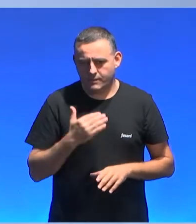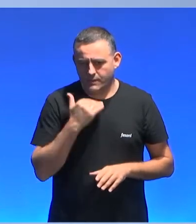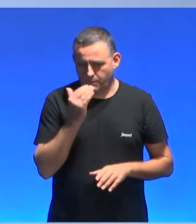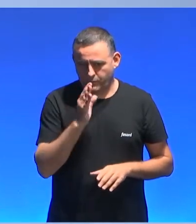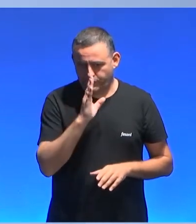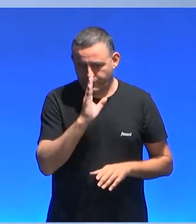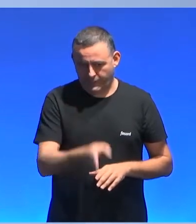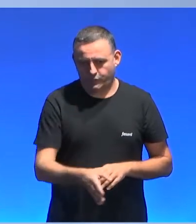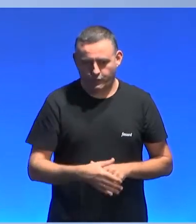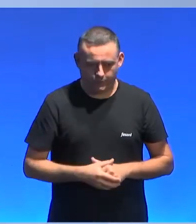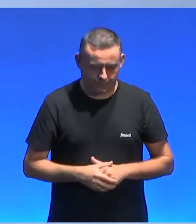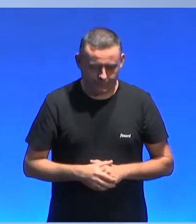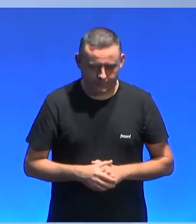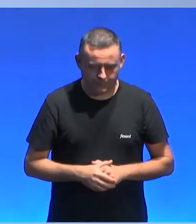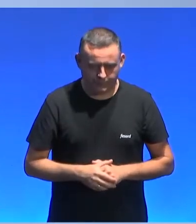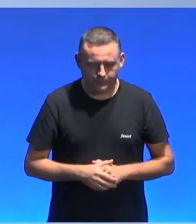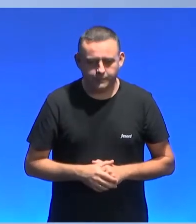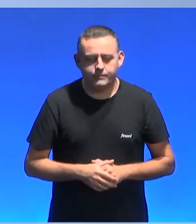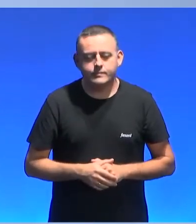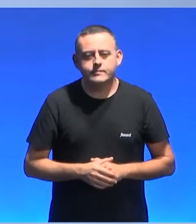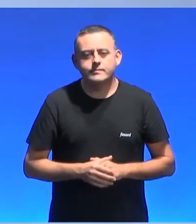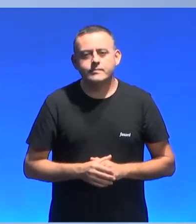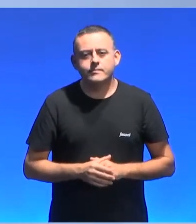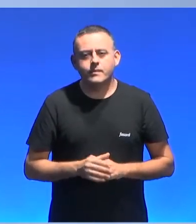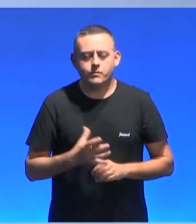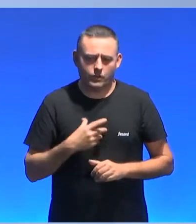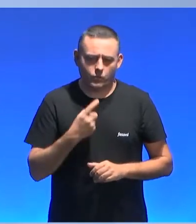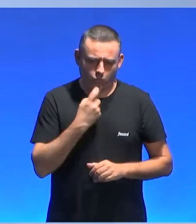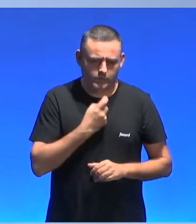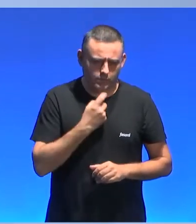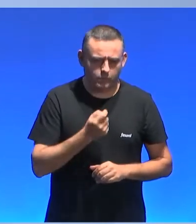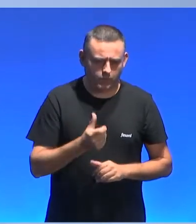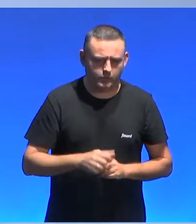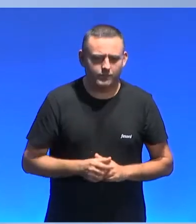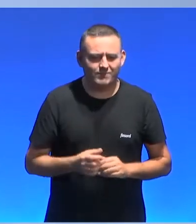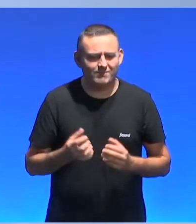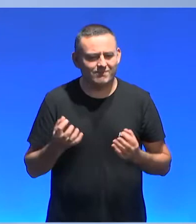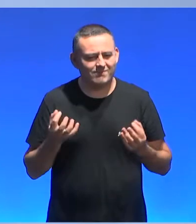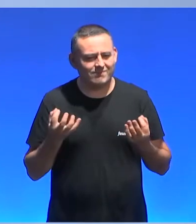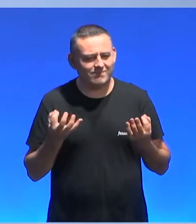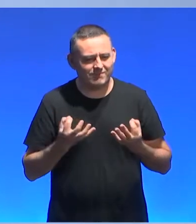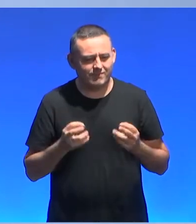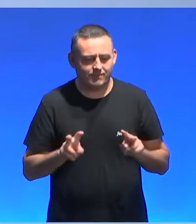me cuesta más decirla, es una cuestión moral.